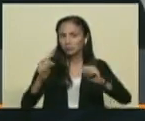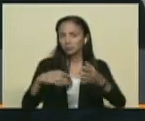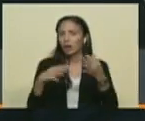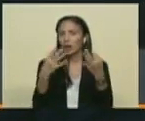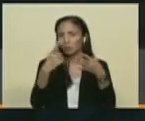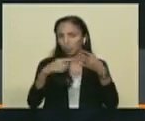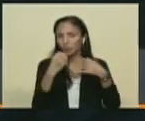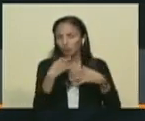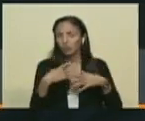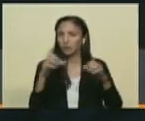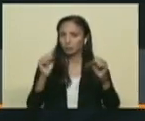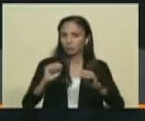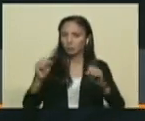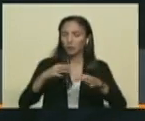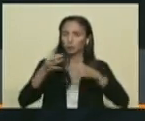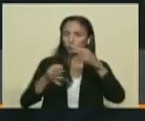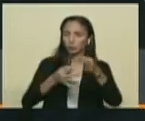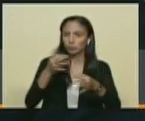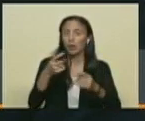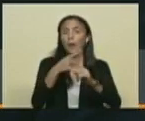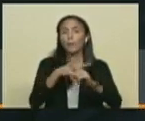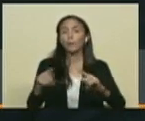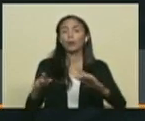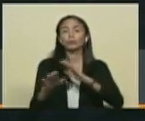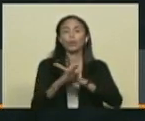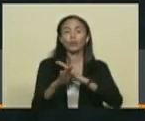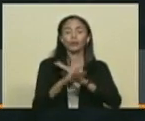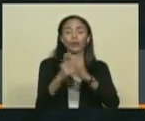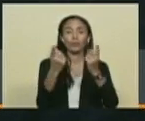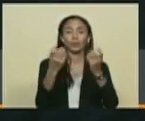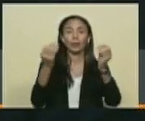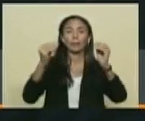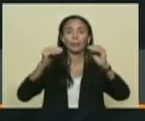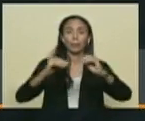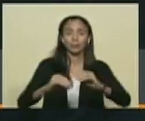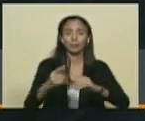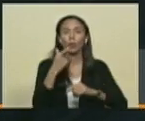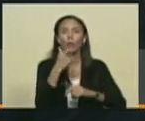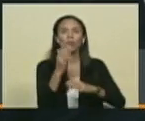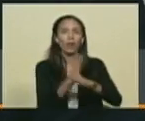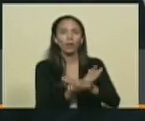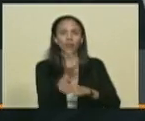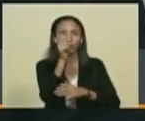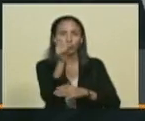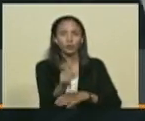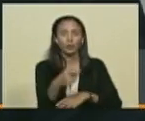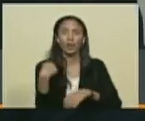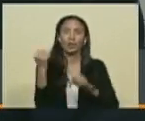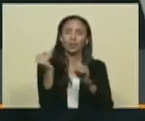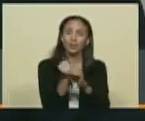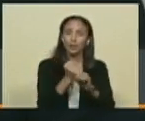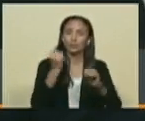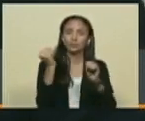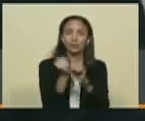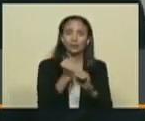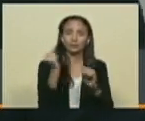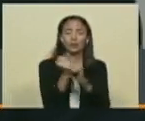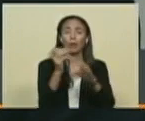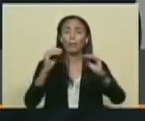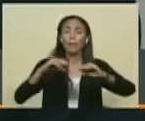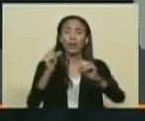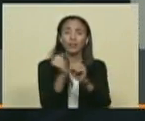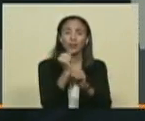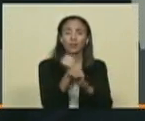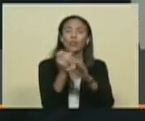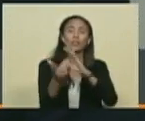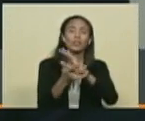ellos. Pero todavía queda, como dijo alguien, trabajo técnico o de